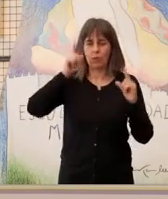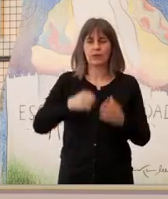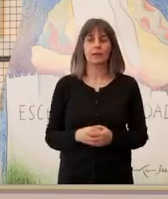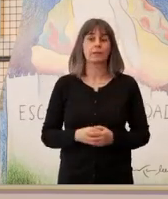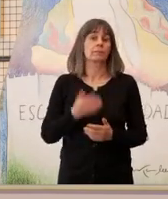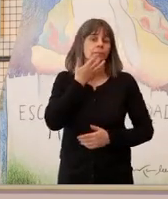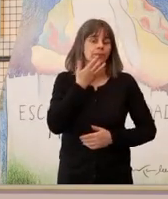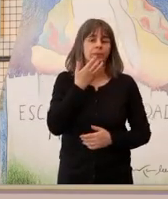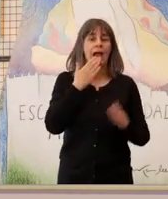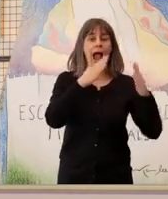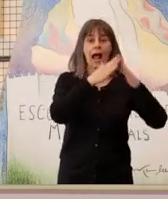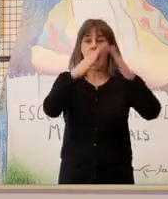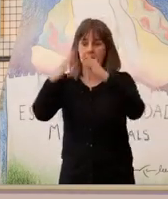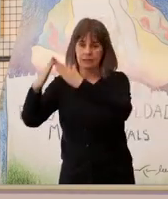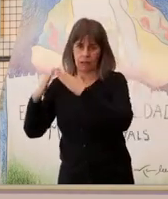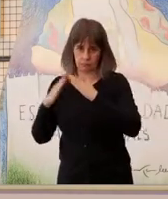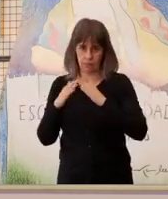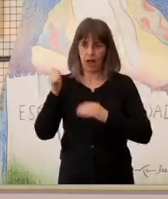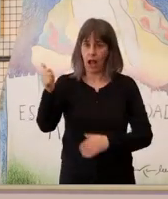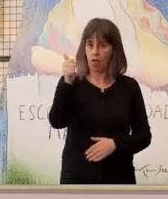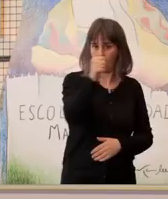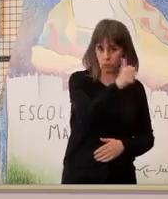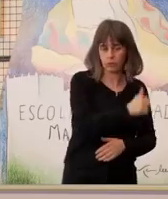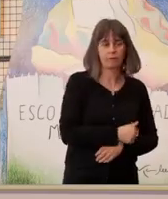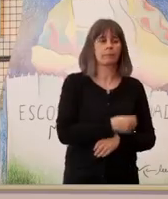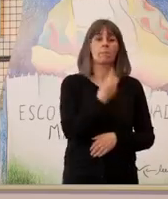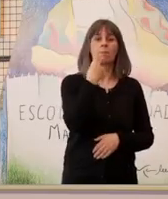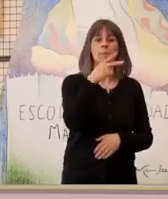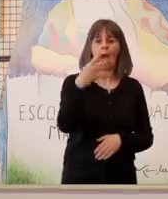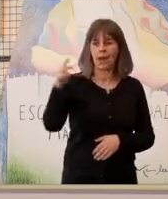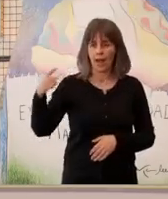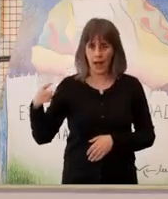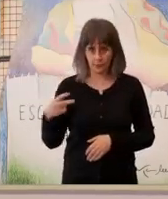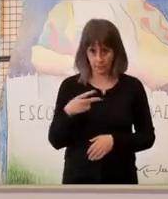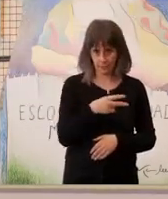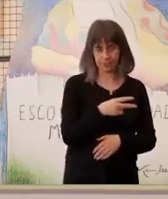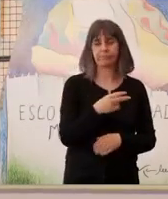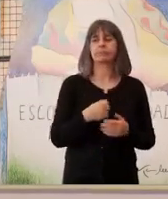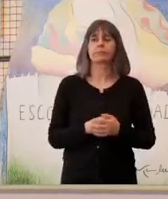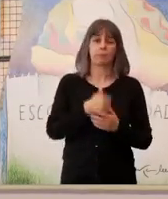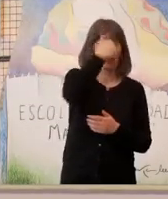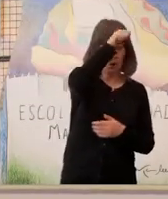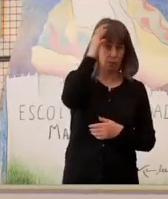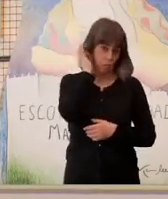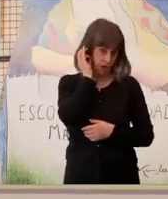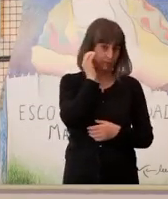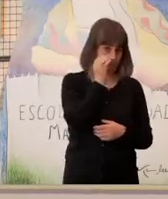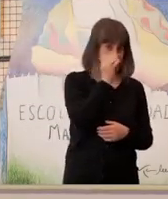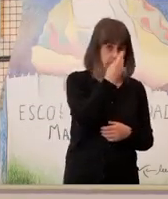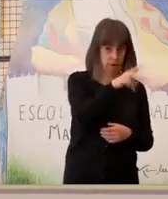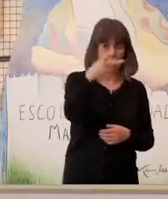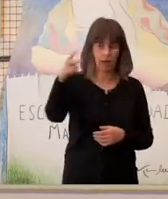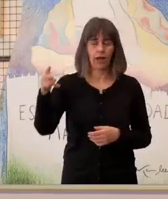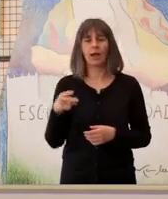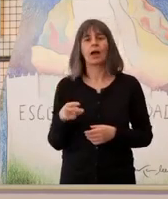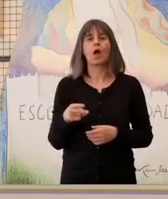casa donde hay una pareja la pareja heterosexual Pues resulta que el hombre